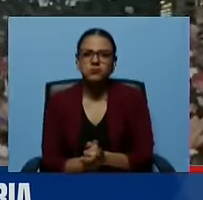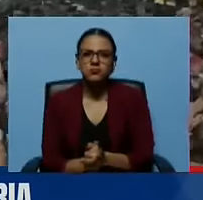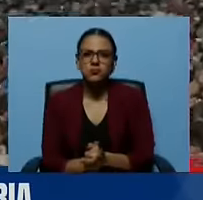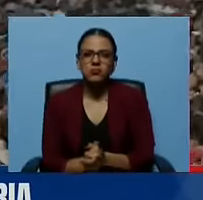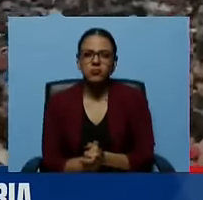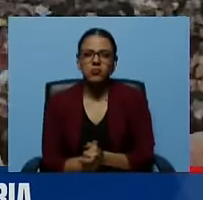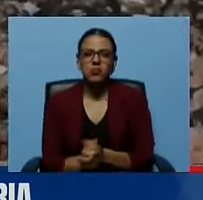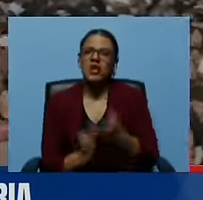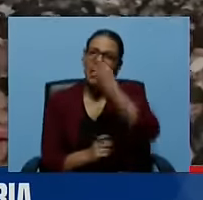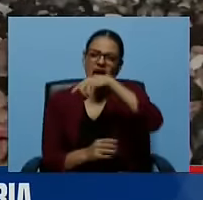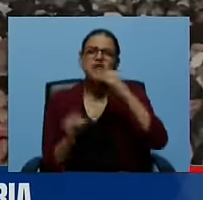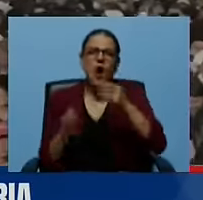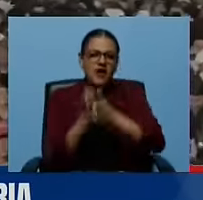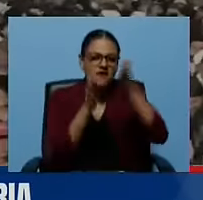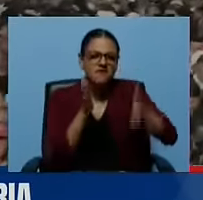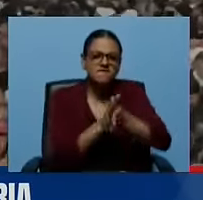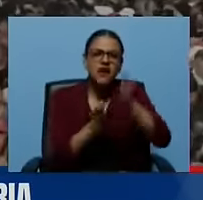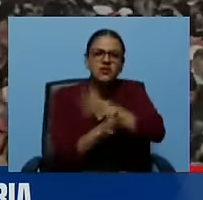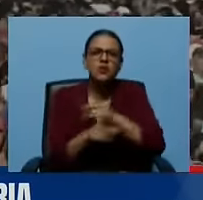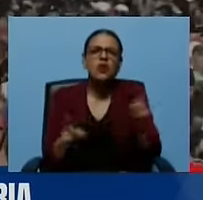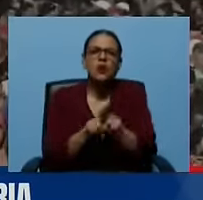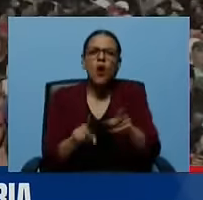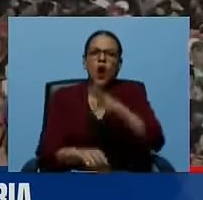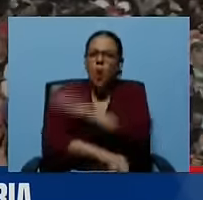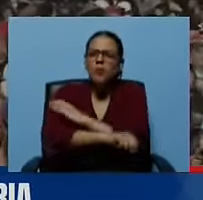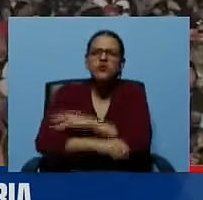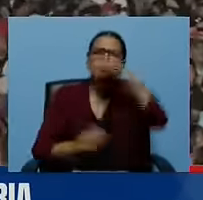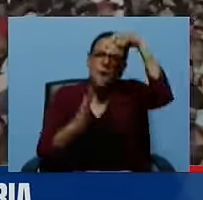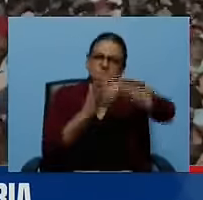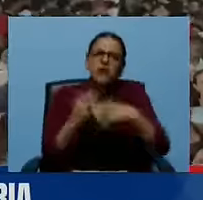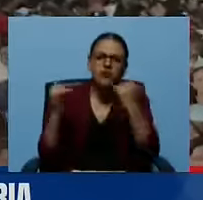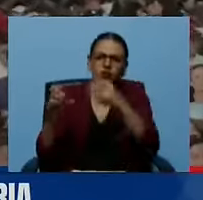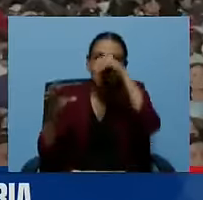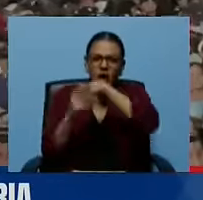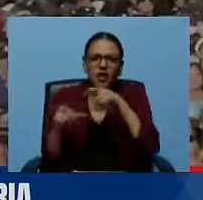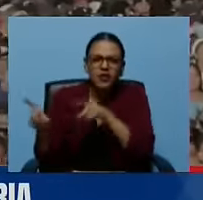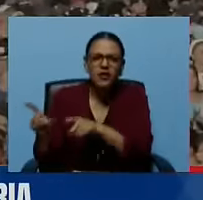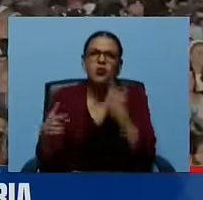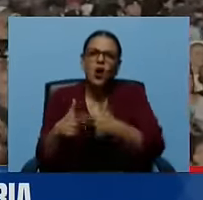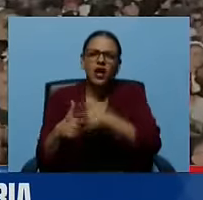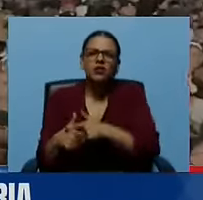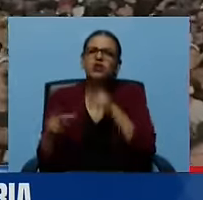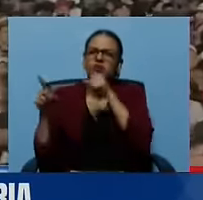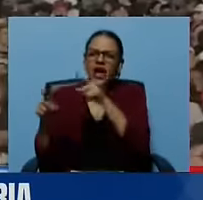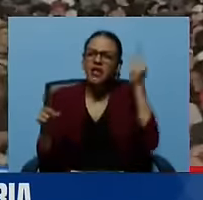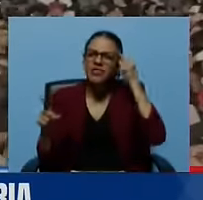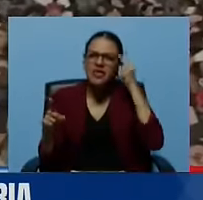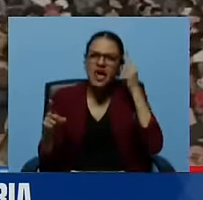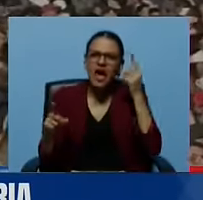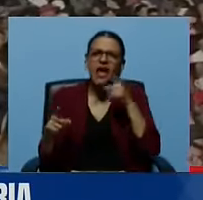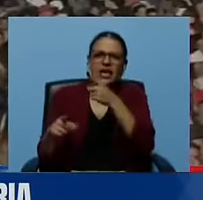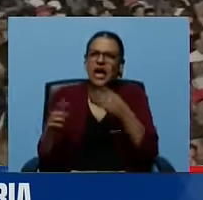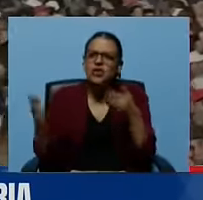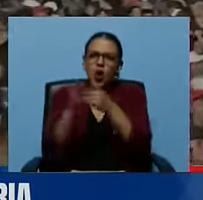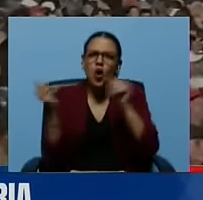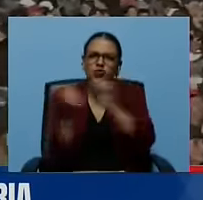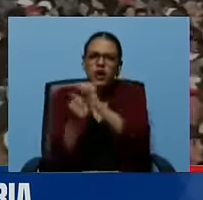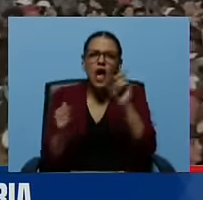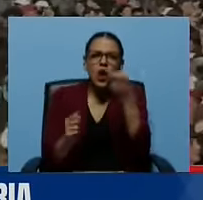que ellos tienen unos vecinos que son muy opositores. Y entonces el día que atacaron Guri,